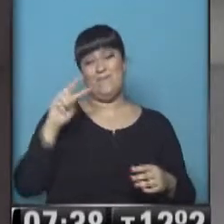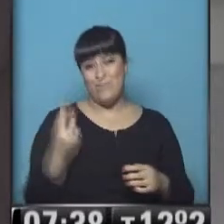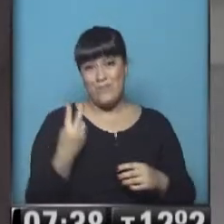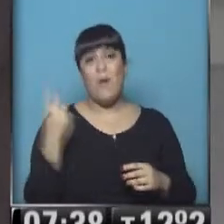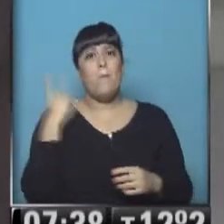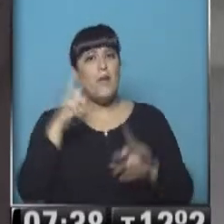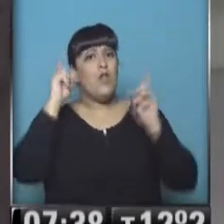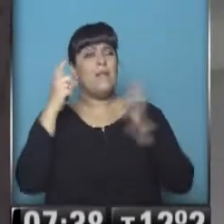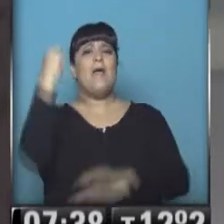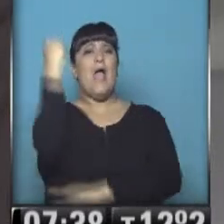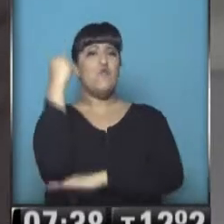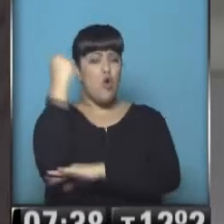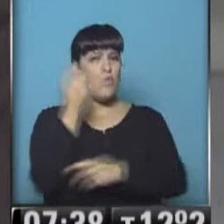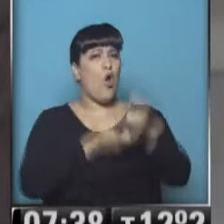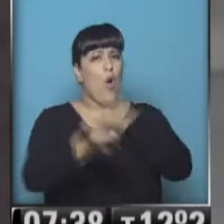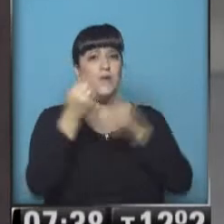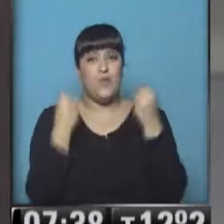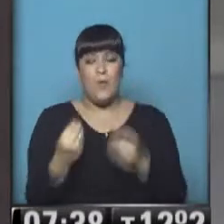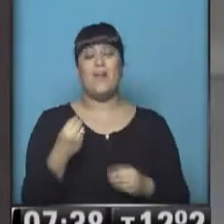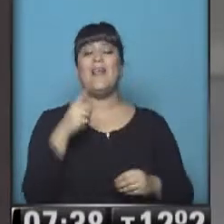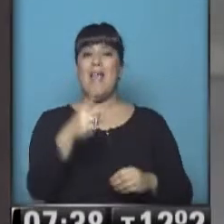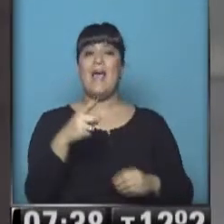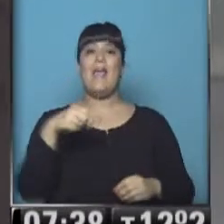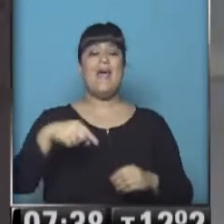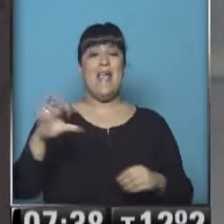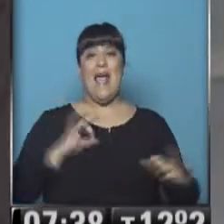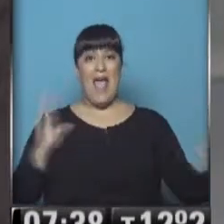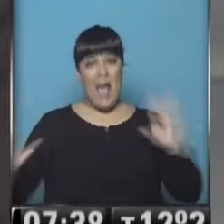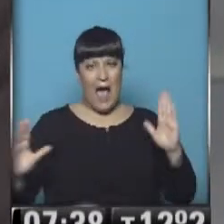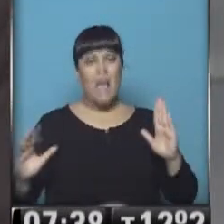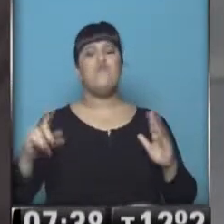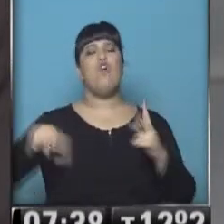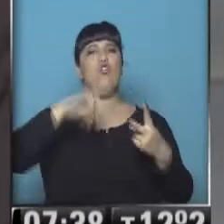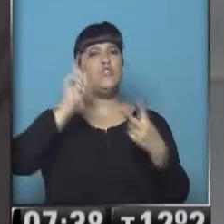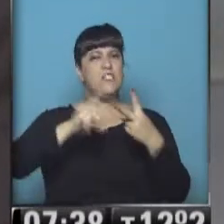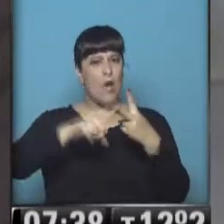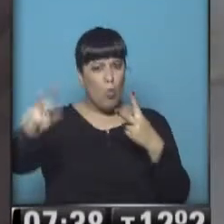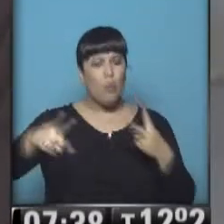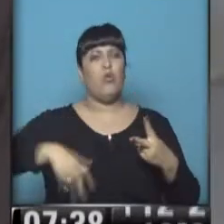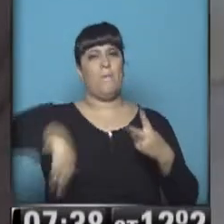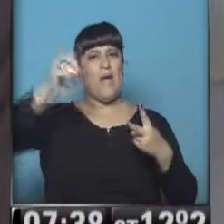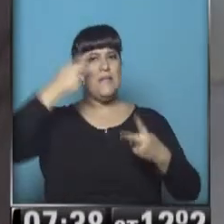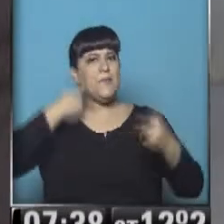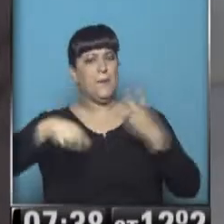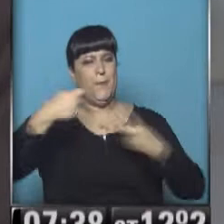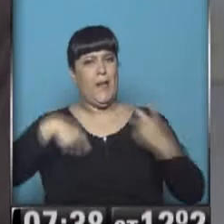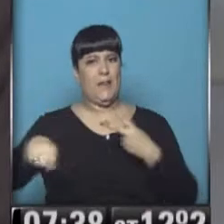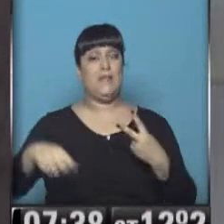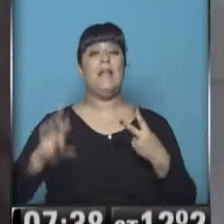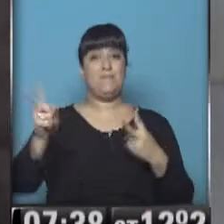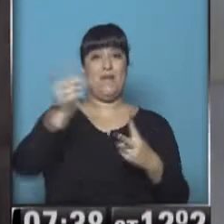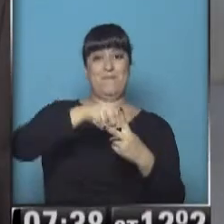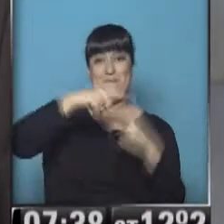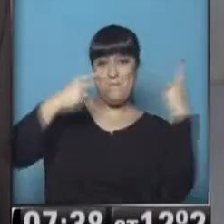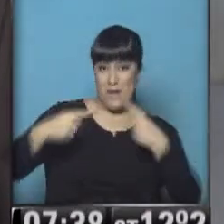aspecto económico, comercial, porque es el segundo día más esperado del año por los comerciantes por su nivel de ventas después de